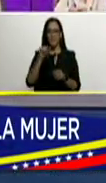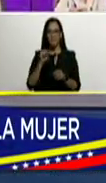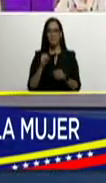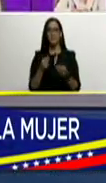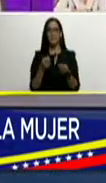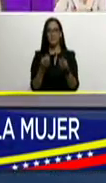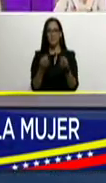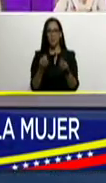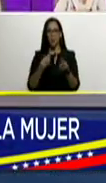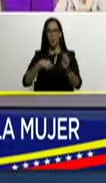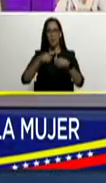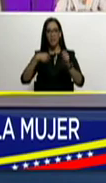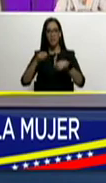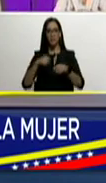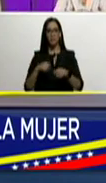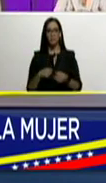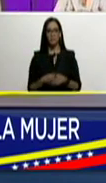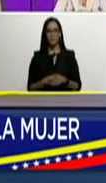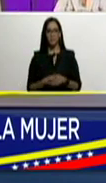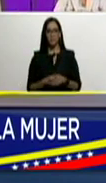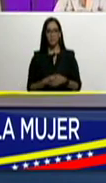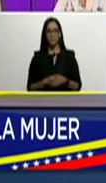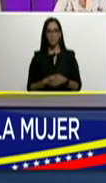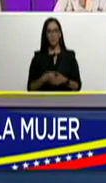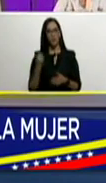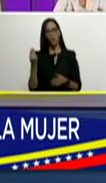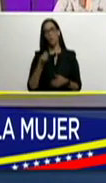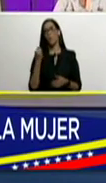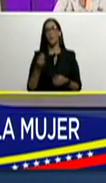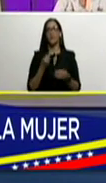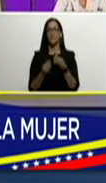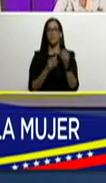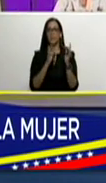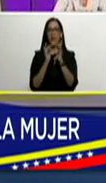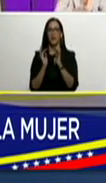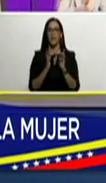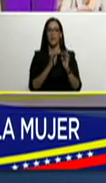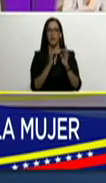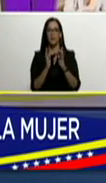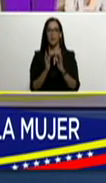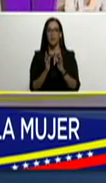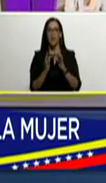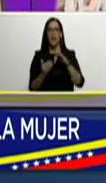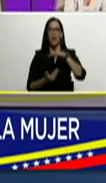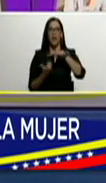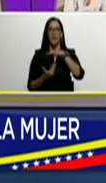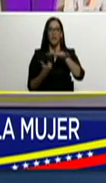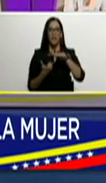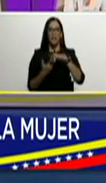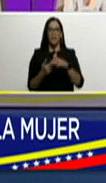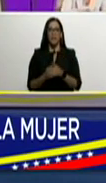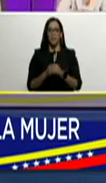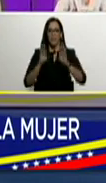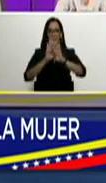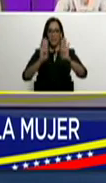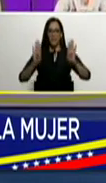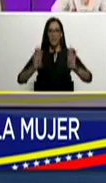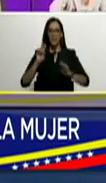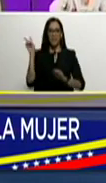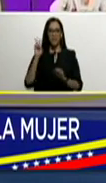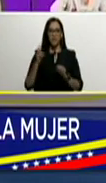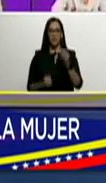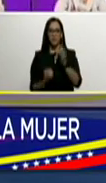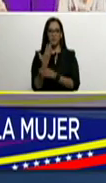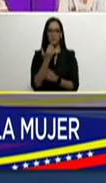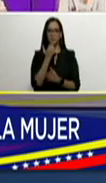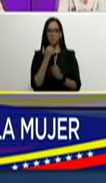de Comercio, ¿cómo hacemos para conectarnos a la plataforma Vitrina Venezuela que lanzamos